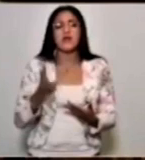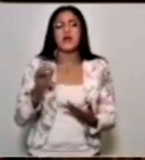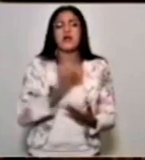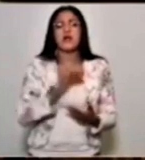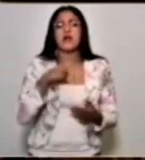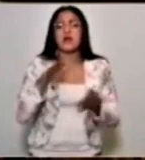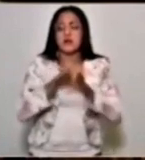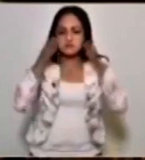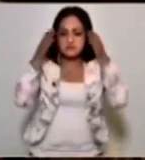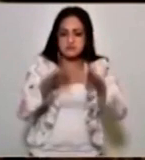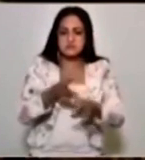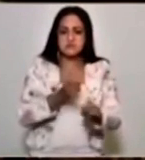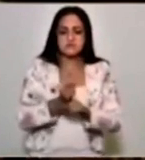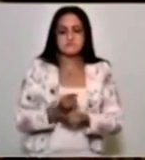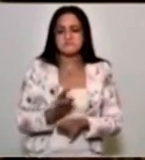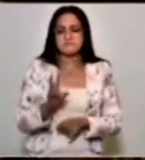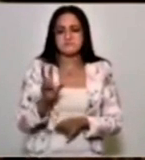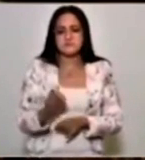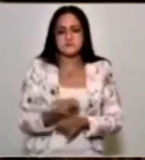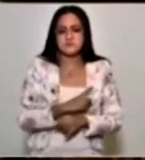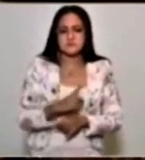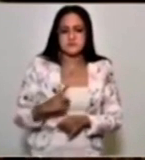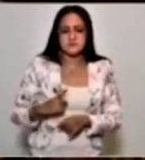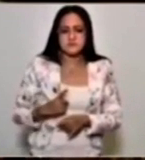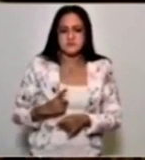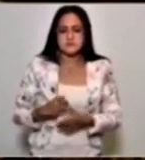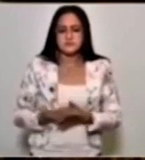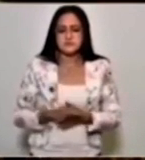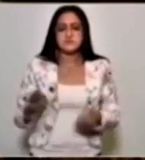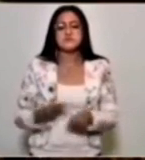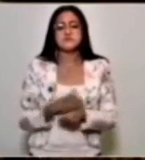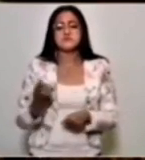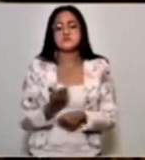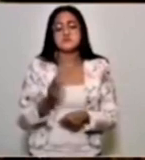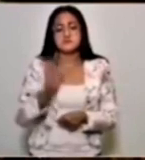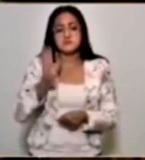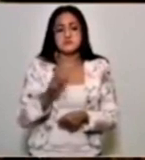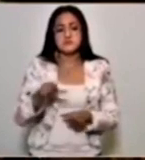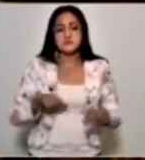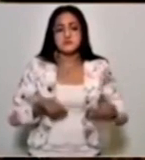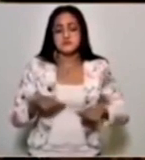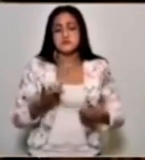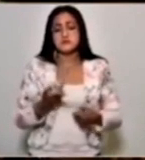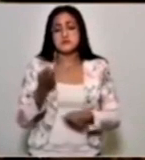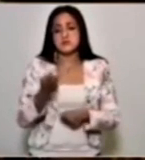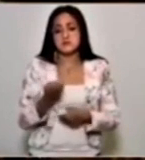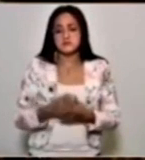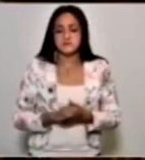encasillar la investigación a suposiciones de que son consecuencia de actividades